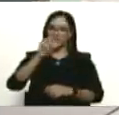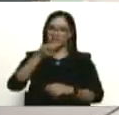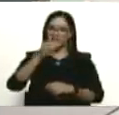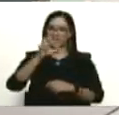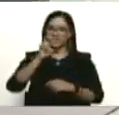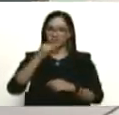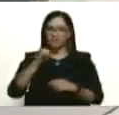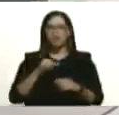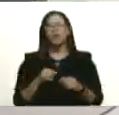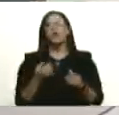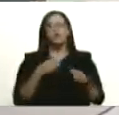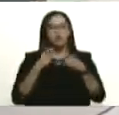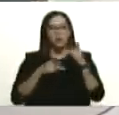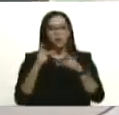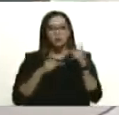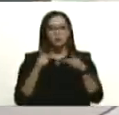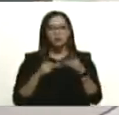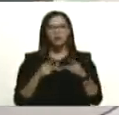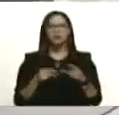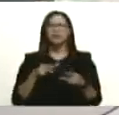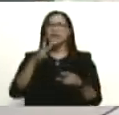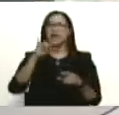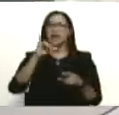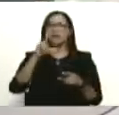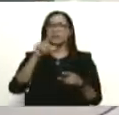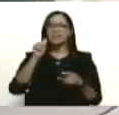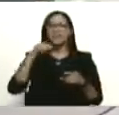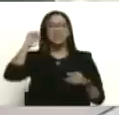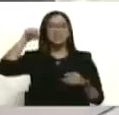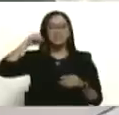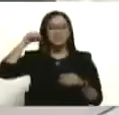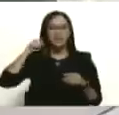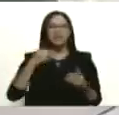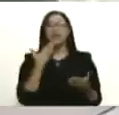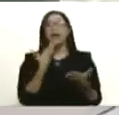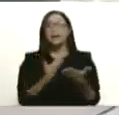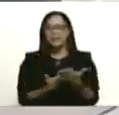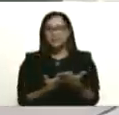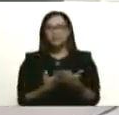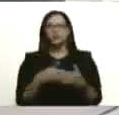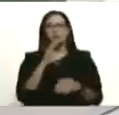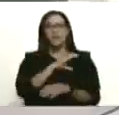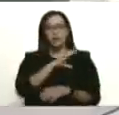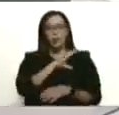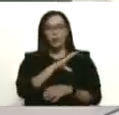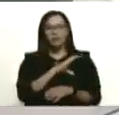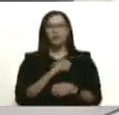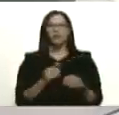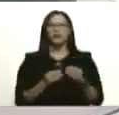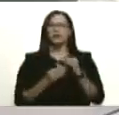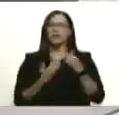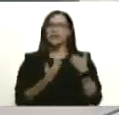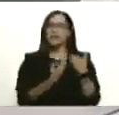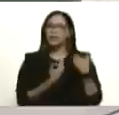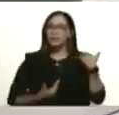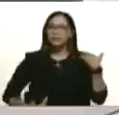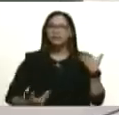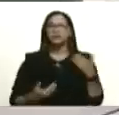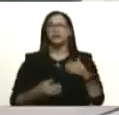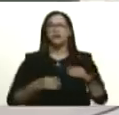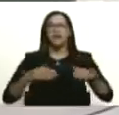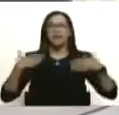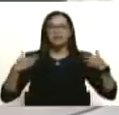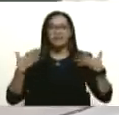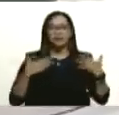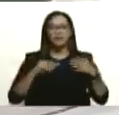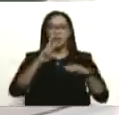fue una producción de la Villa del Cine a petición de la comisión que presidió la celebración de